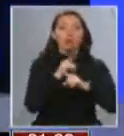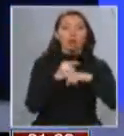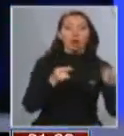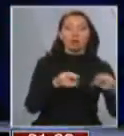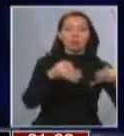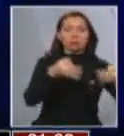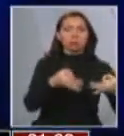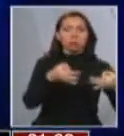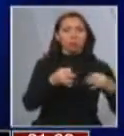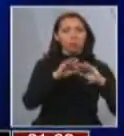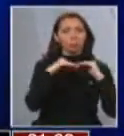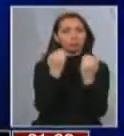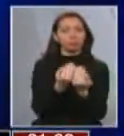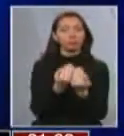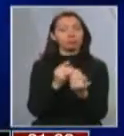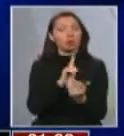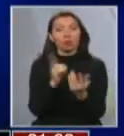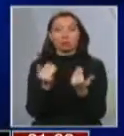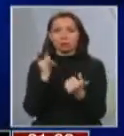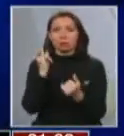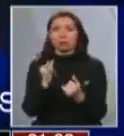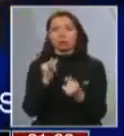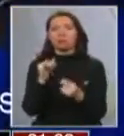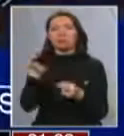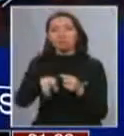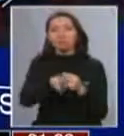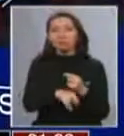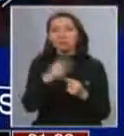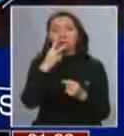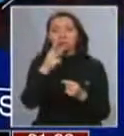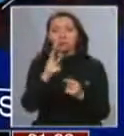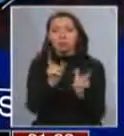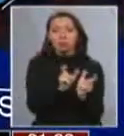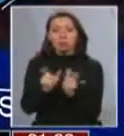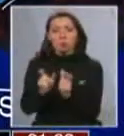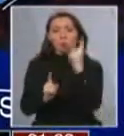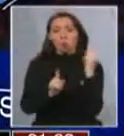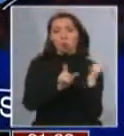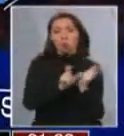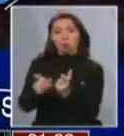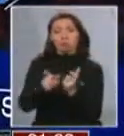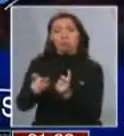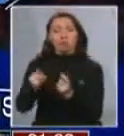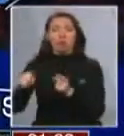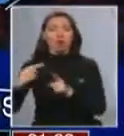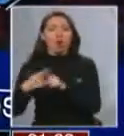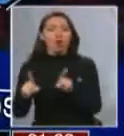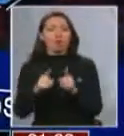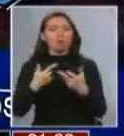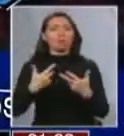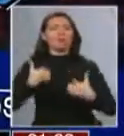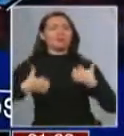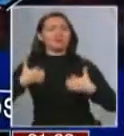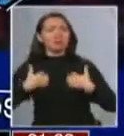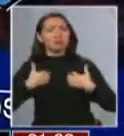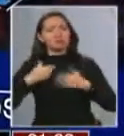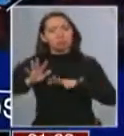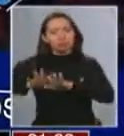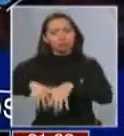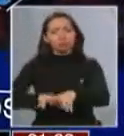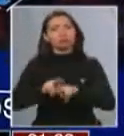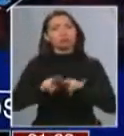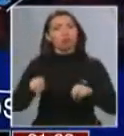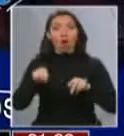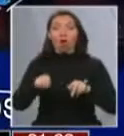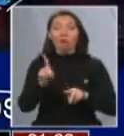integridad. No necesariamente, pero sí de manera frecuente, parece que el resguardo de uno afecta el ejercicio del otro. Hoy no